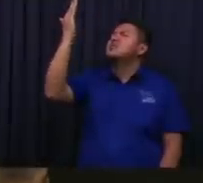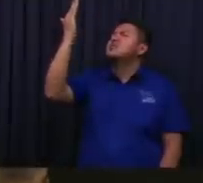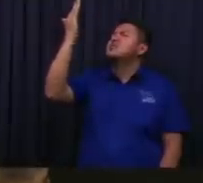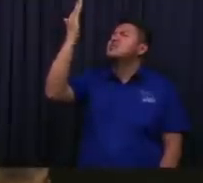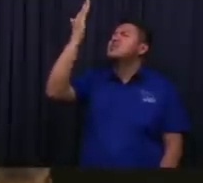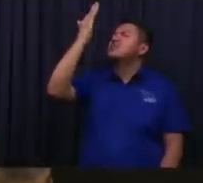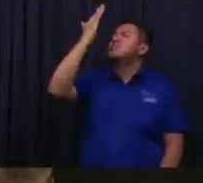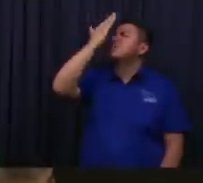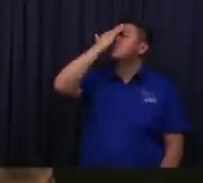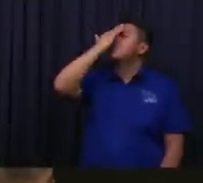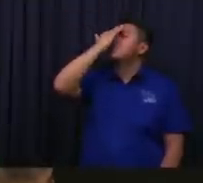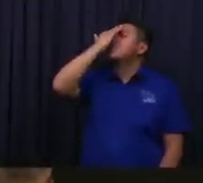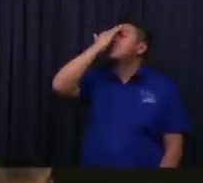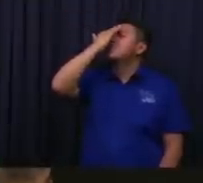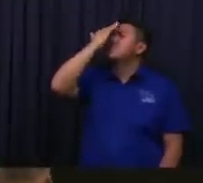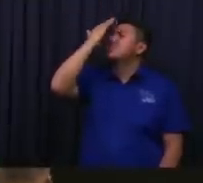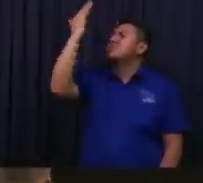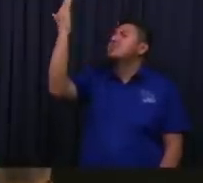Gracias.